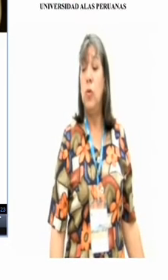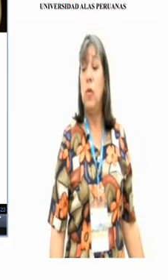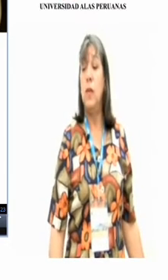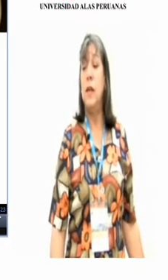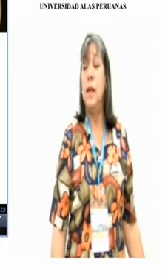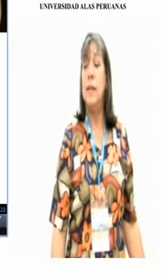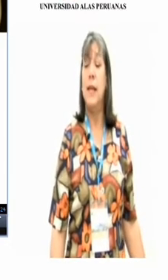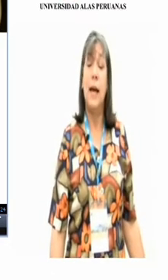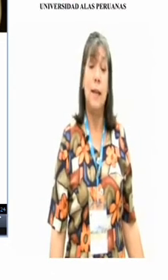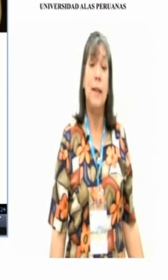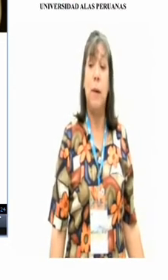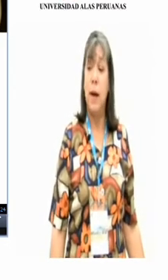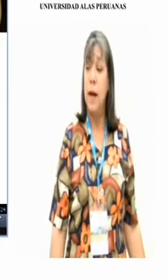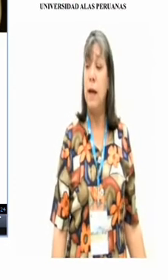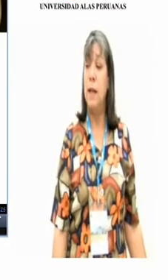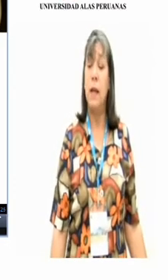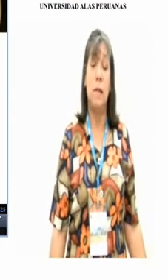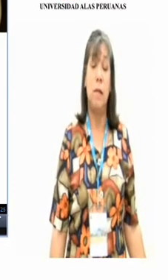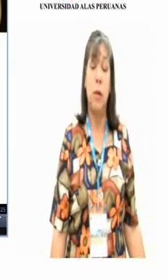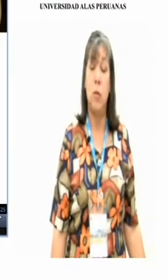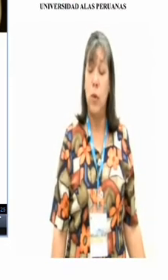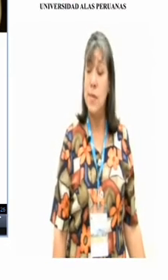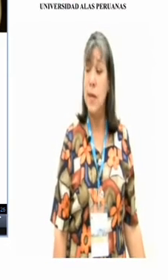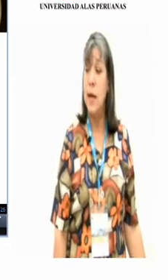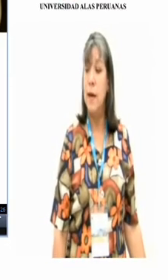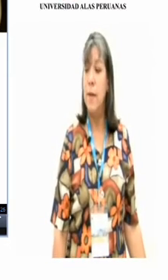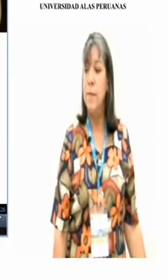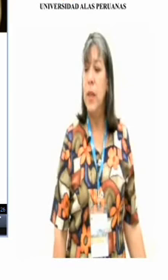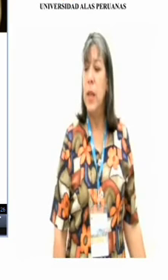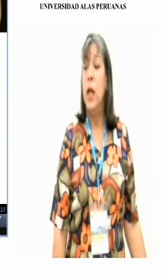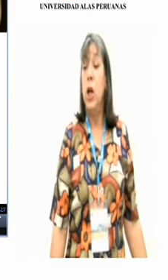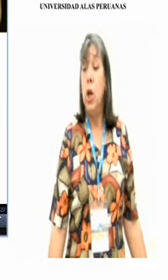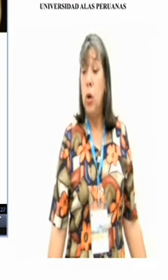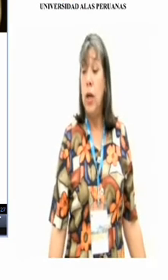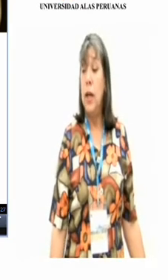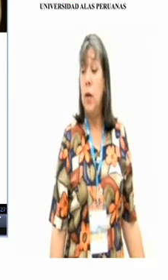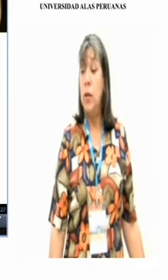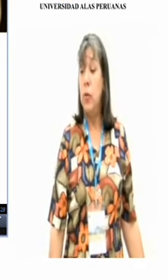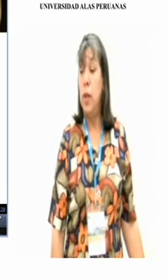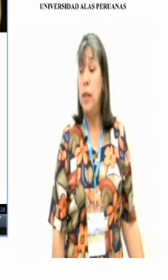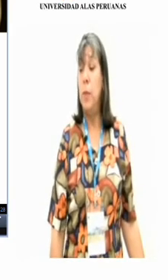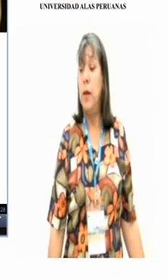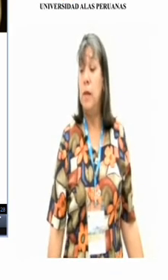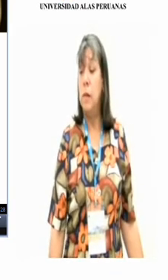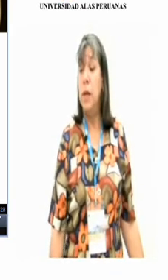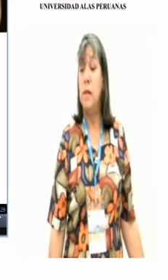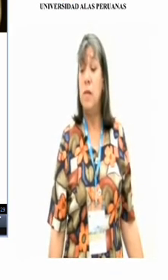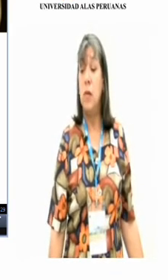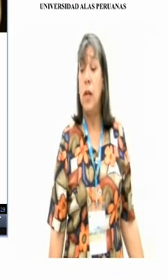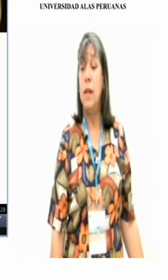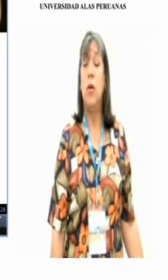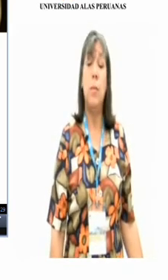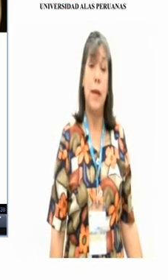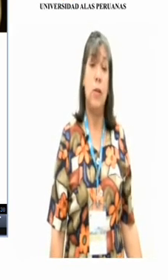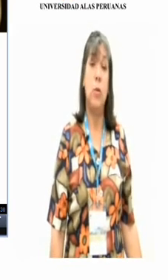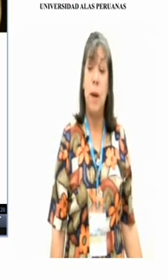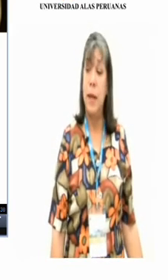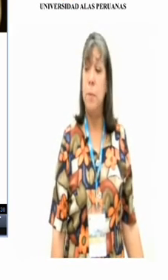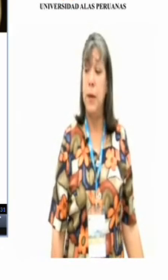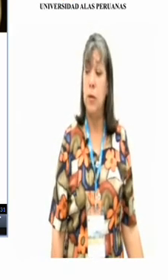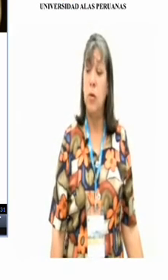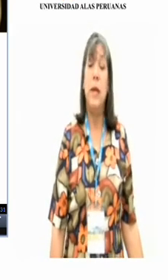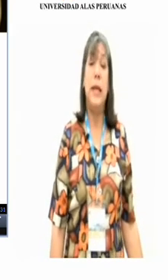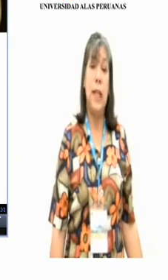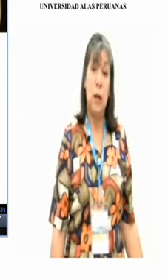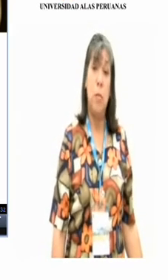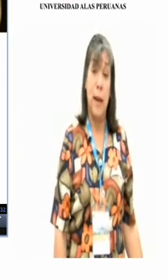continuar sus estudios sin dejar de trabajar ni de recibir un buen salario. Logran que los estudiantes puedan recibir asesoría de los maestros